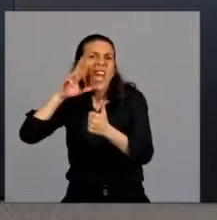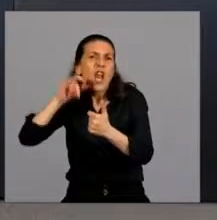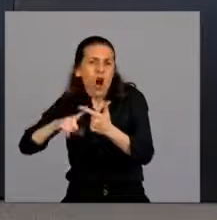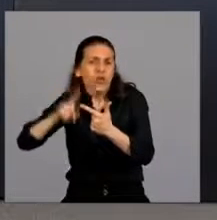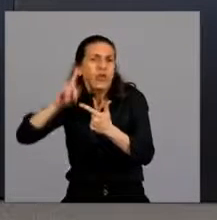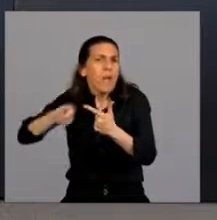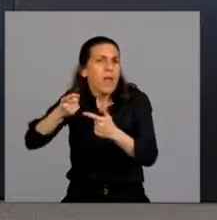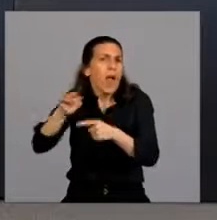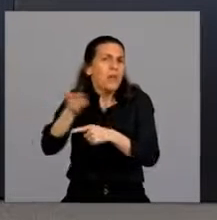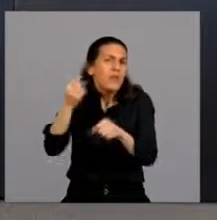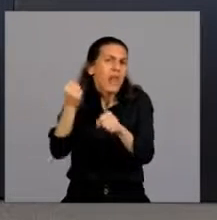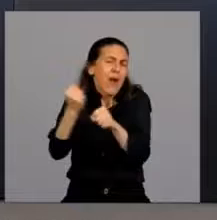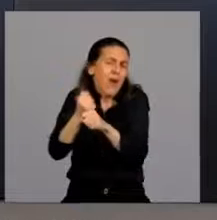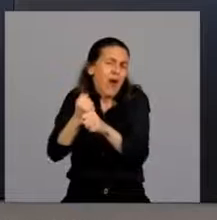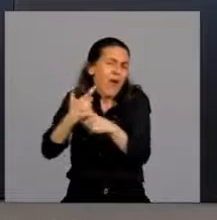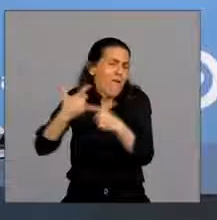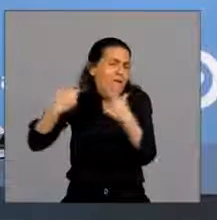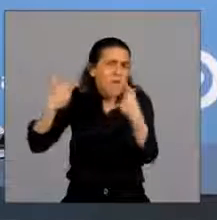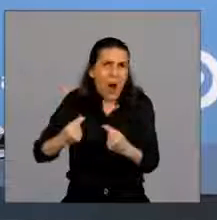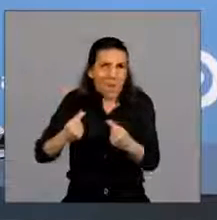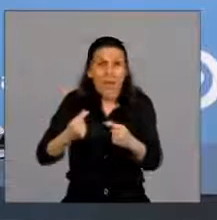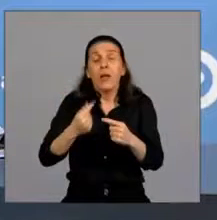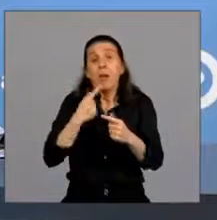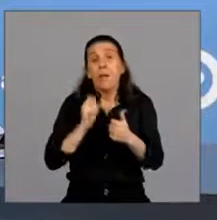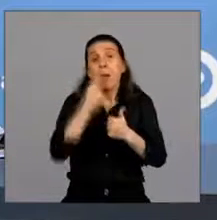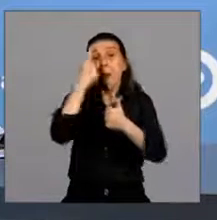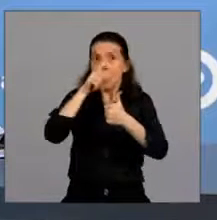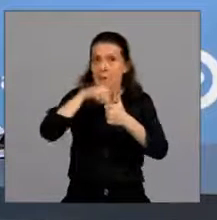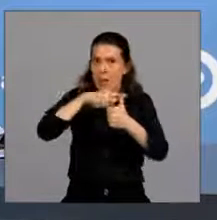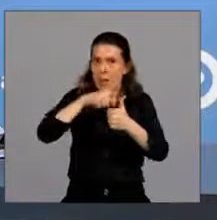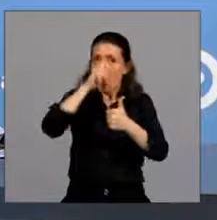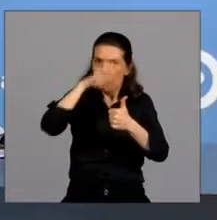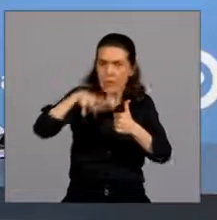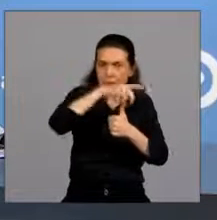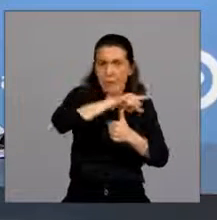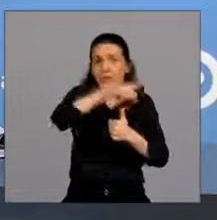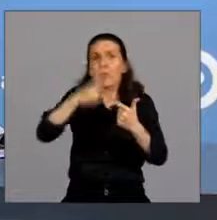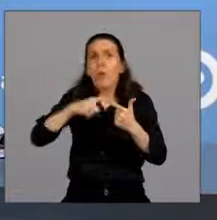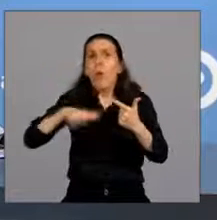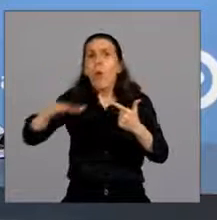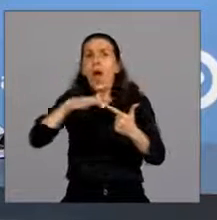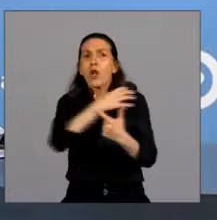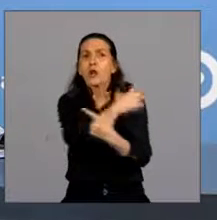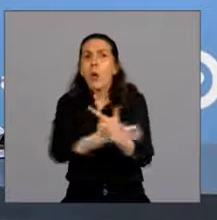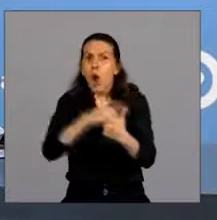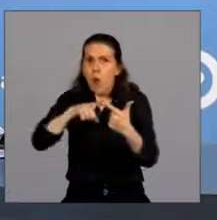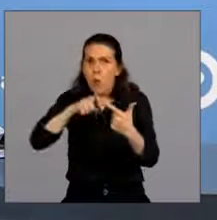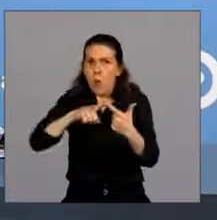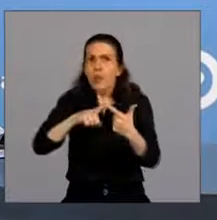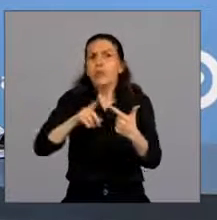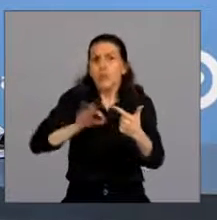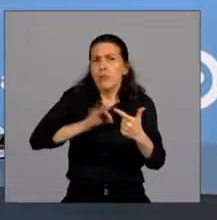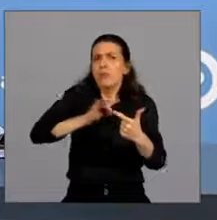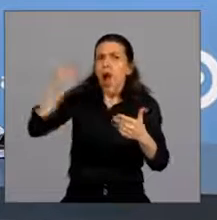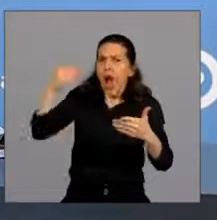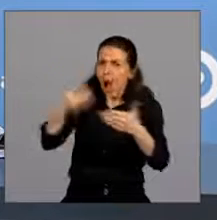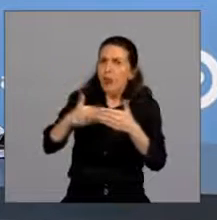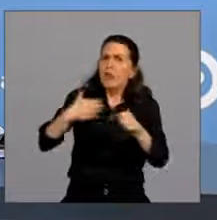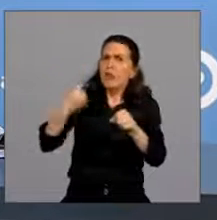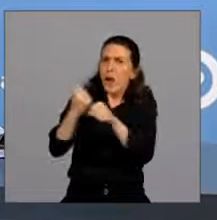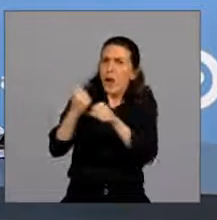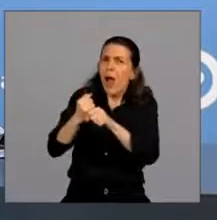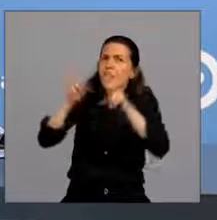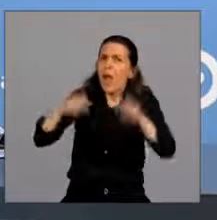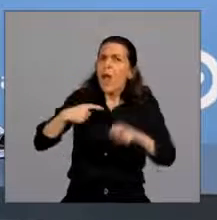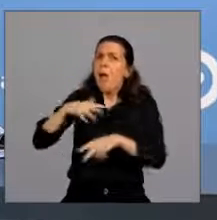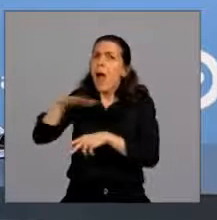todos un trabajo enorme. Primer tema. Segundo tema, los barrios vulnerables. Nosotros hace años estamos trabajando en la integración de los